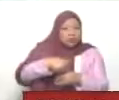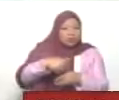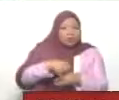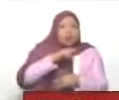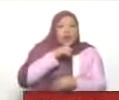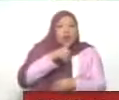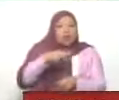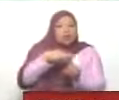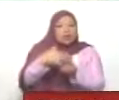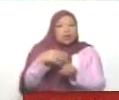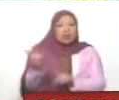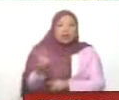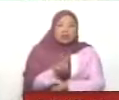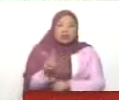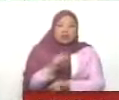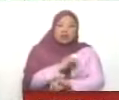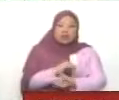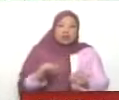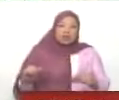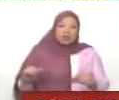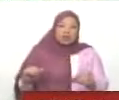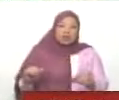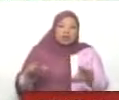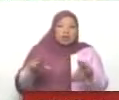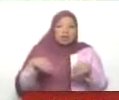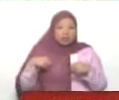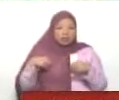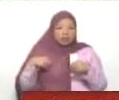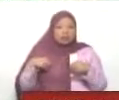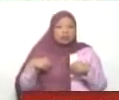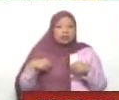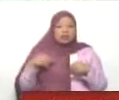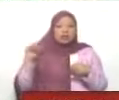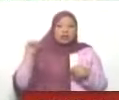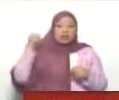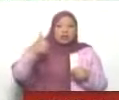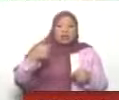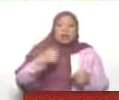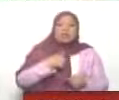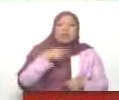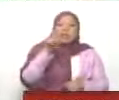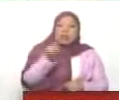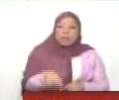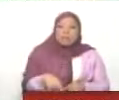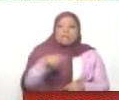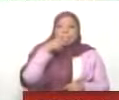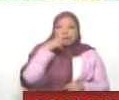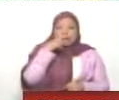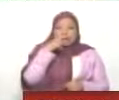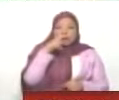Venezuela. Y al final, al final, tratar de mancharme a mí. Así es.